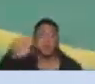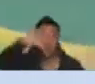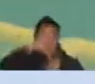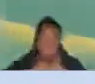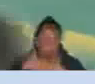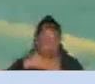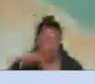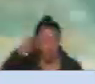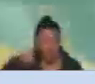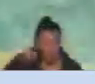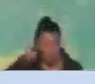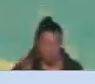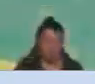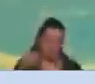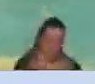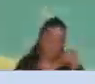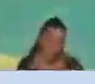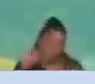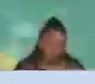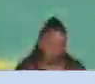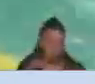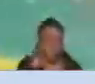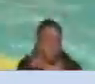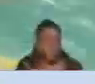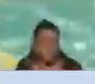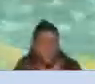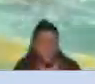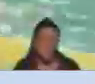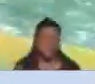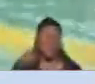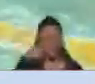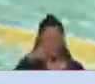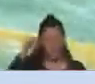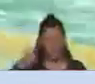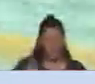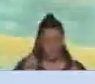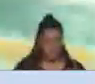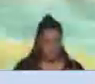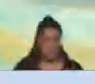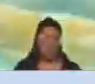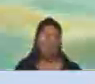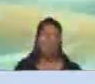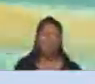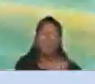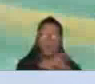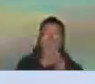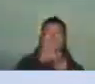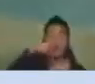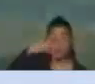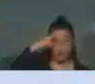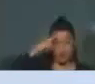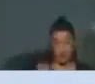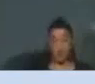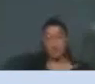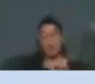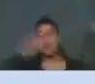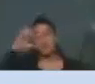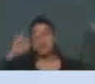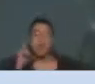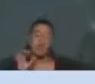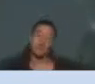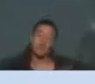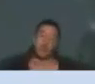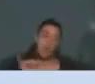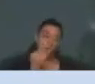torneo impresionante con eliminatorias y finales. Para Ornella, para Eduardo y para todos, lo mejor.